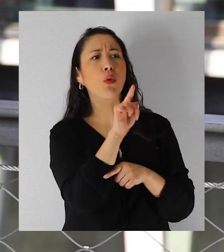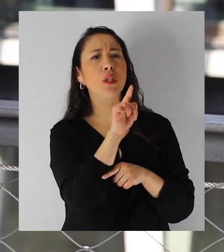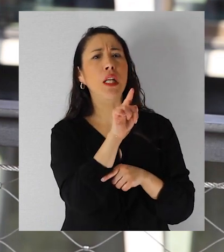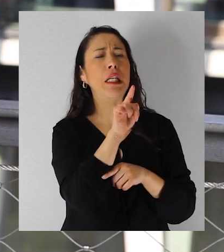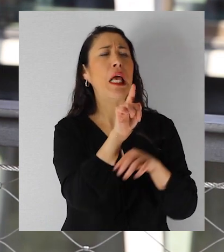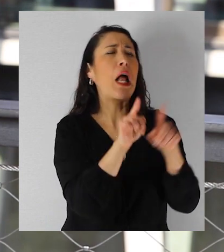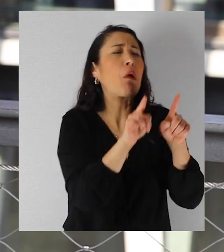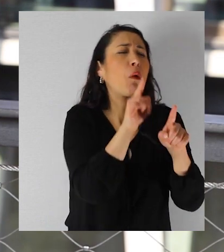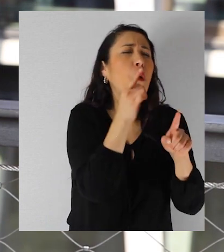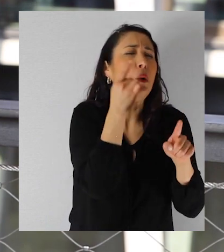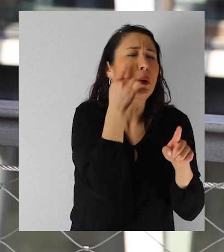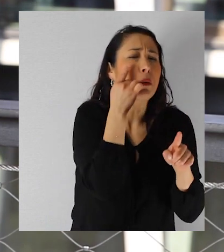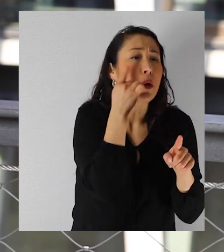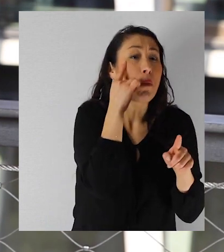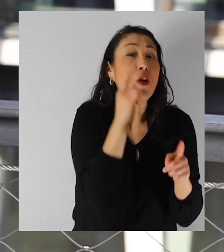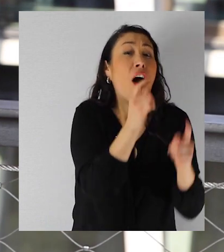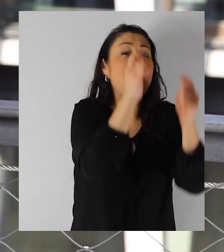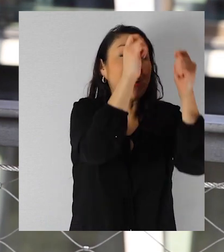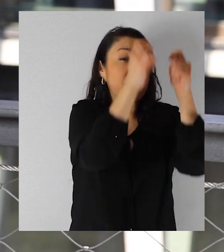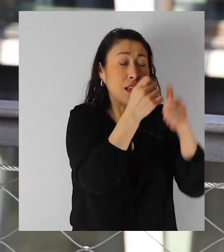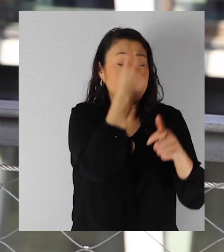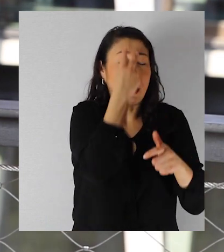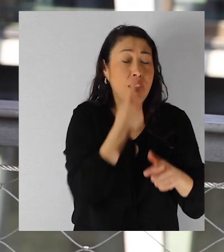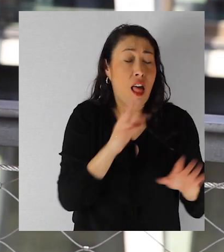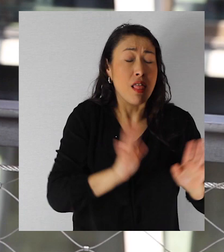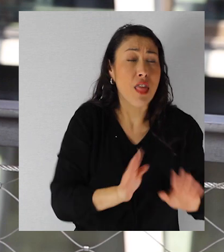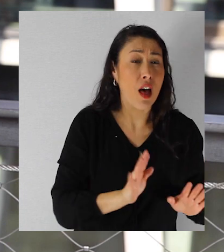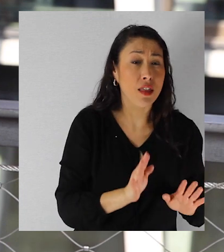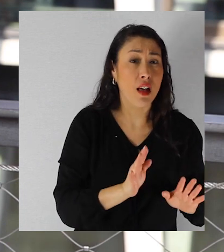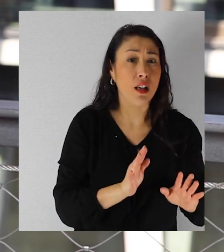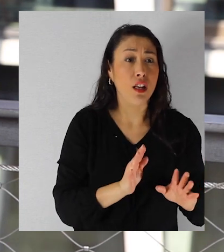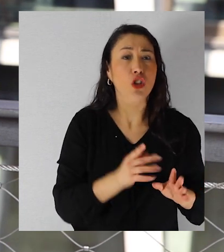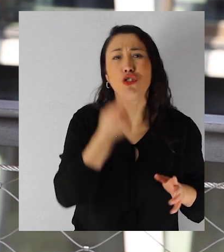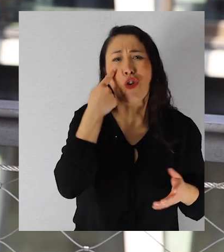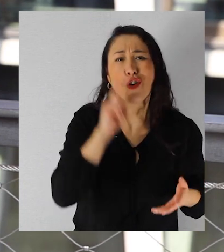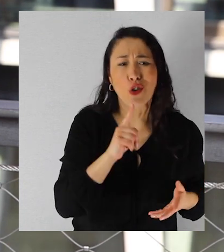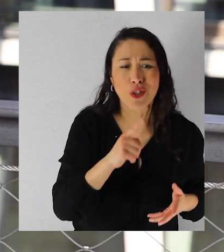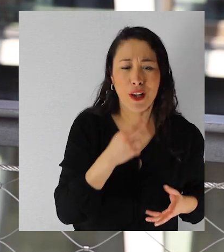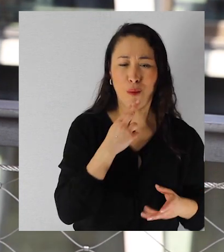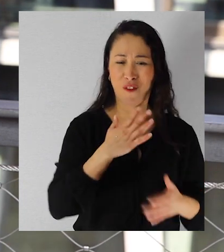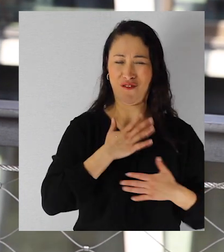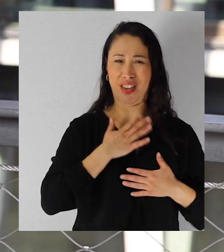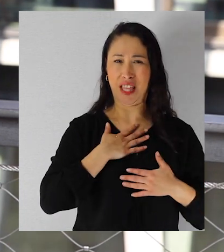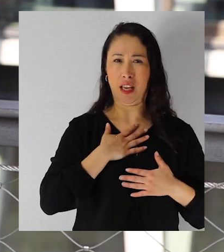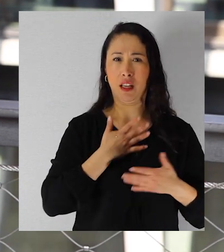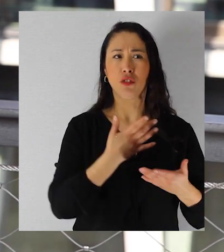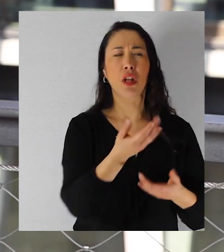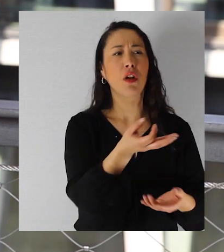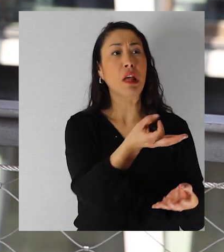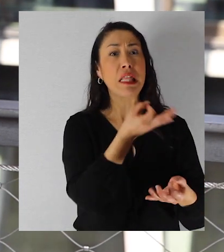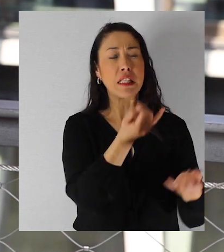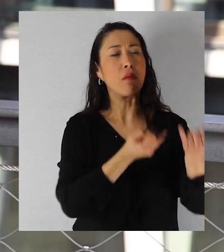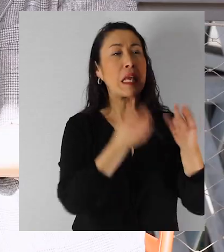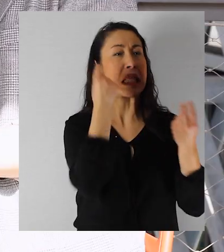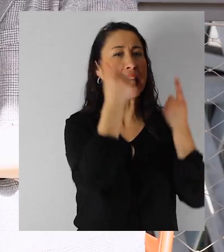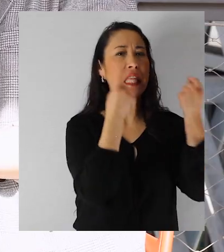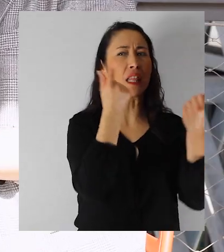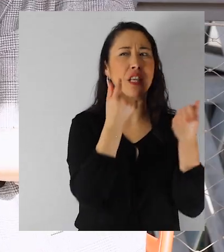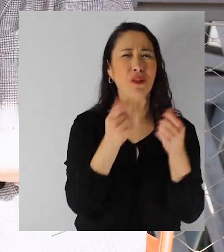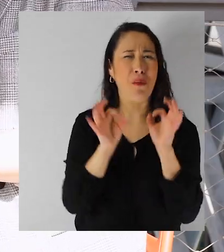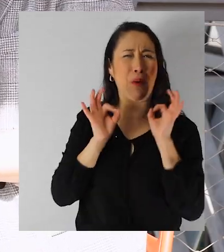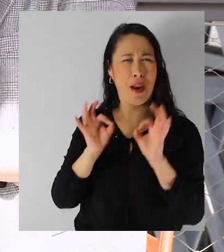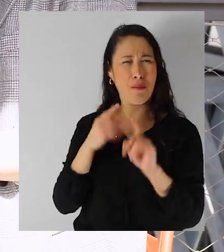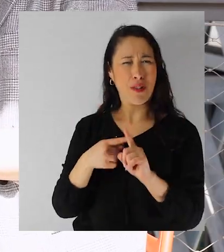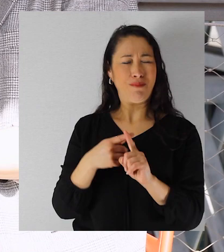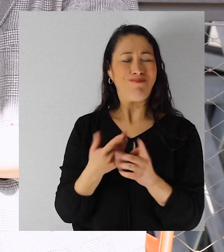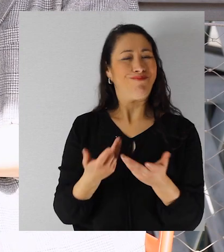de conocimiento no tienen la experiencia de la ceguera y las soluciones que se plantean para hacerlo accesible no son las óptimas. Son como de